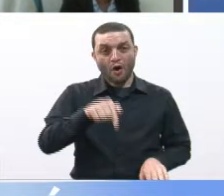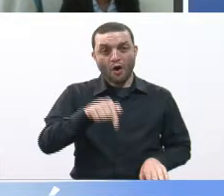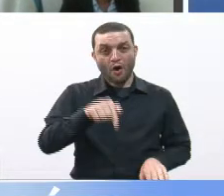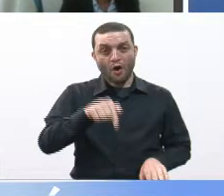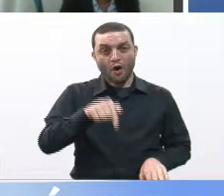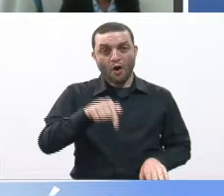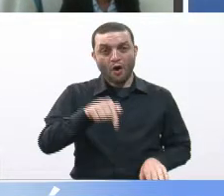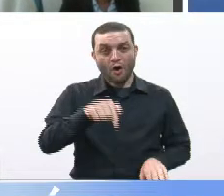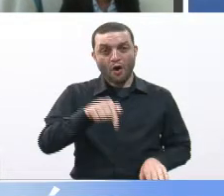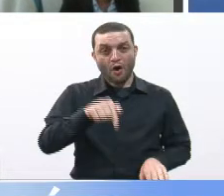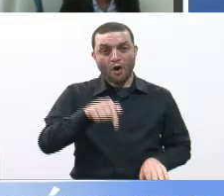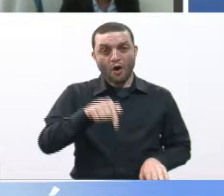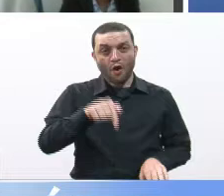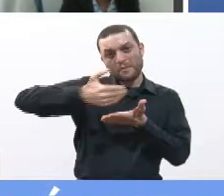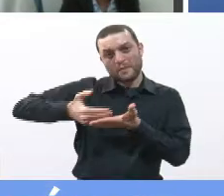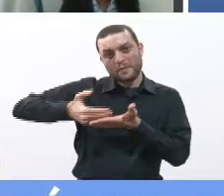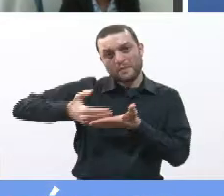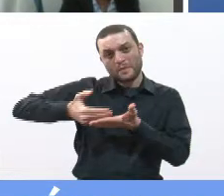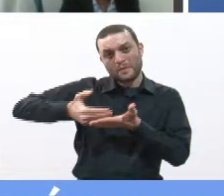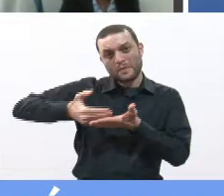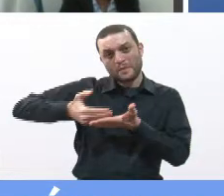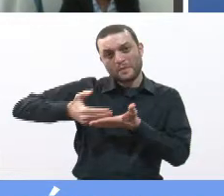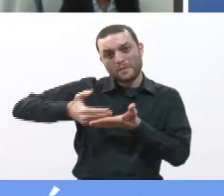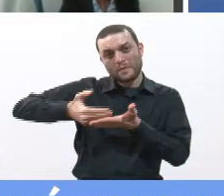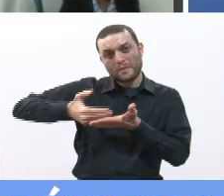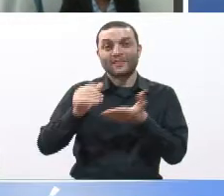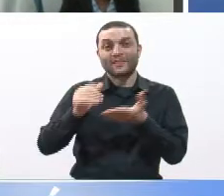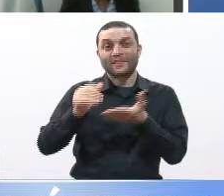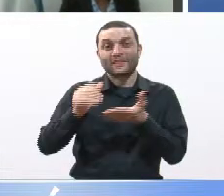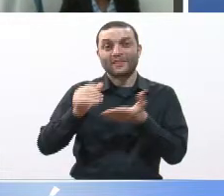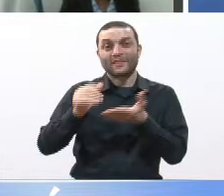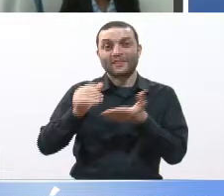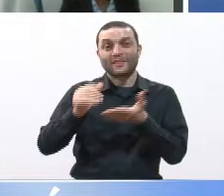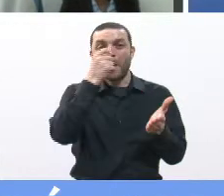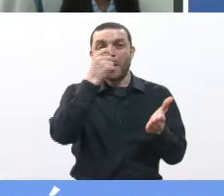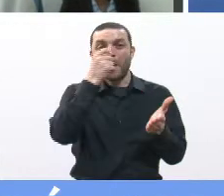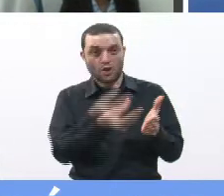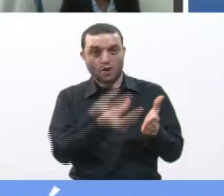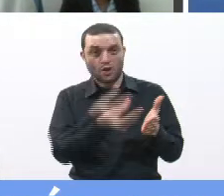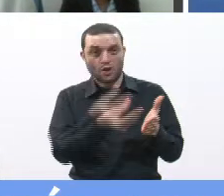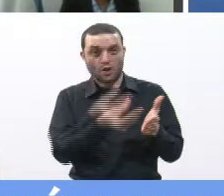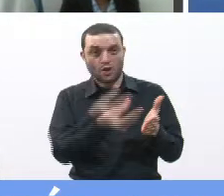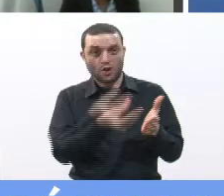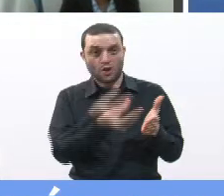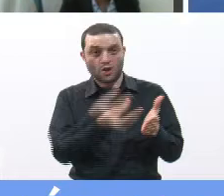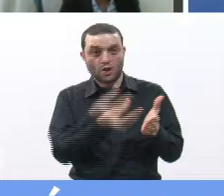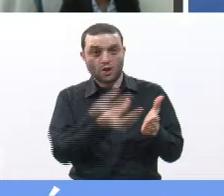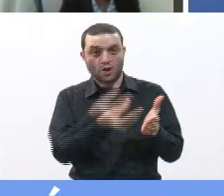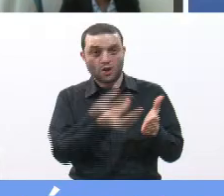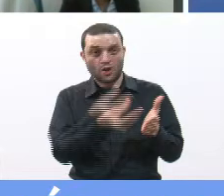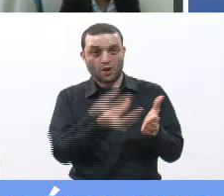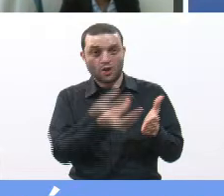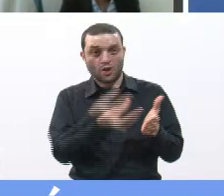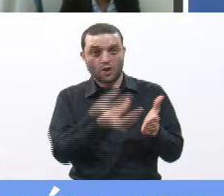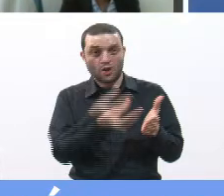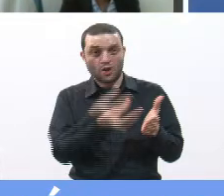198, de los cuales hoy vamos a tratar 28. Al paso que vamos, no sé cuándo van a terminar la revisión del